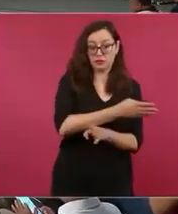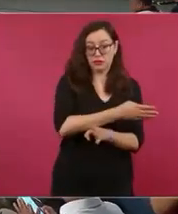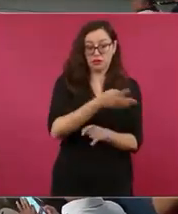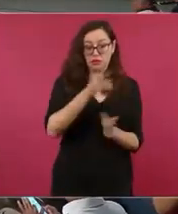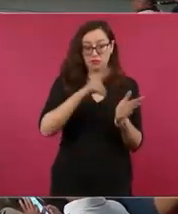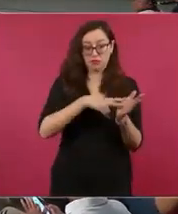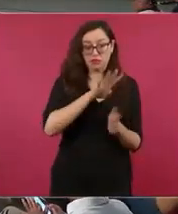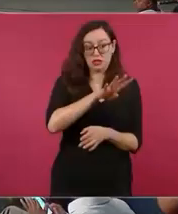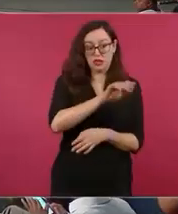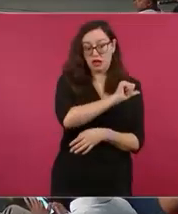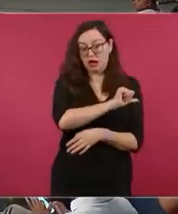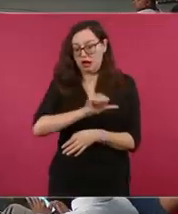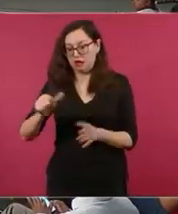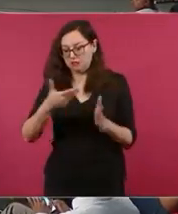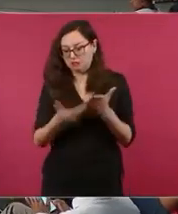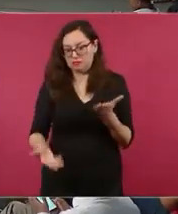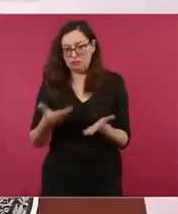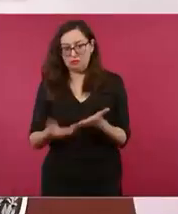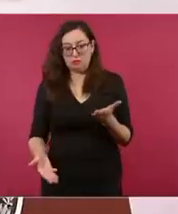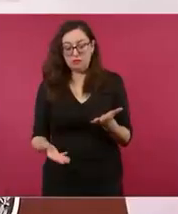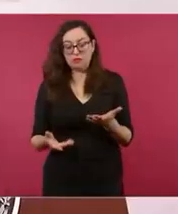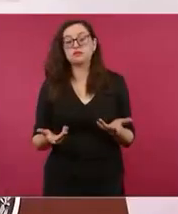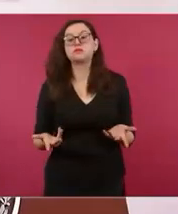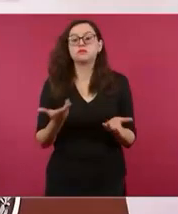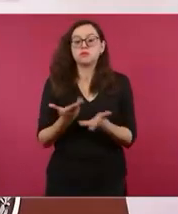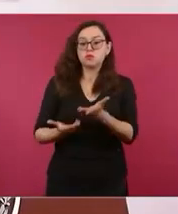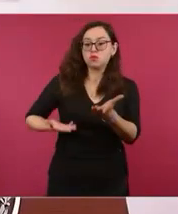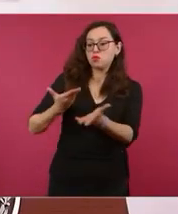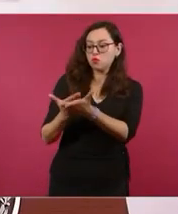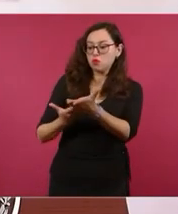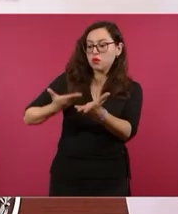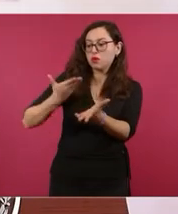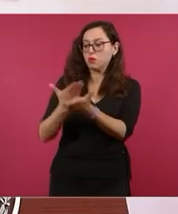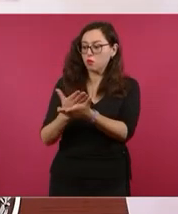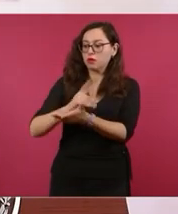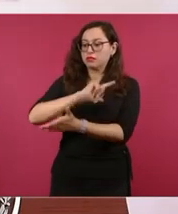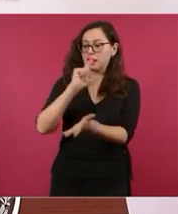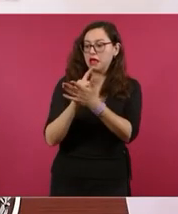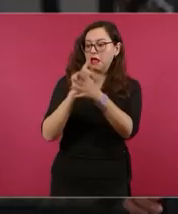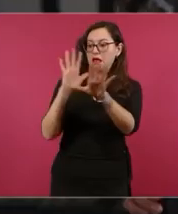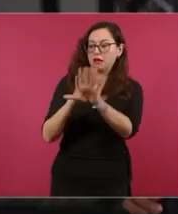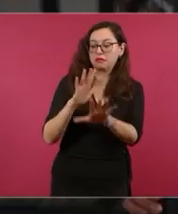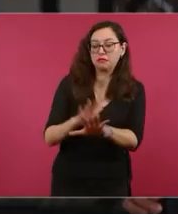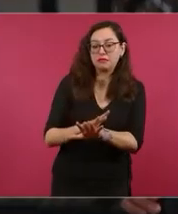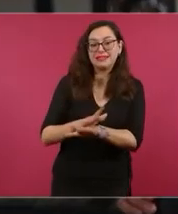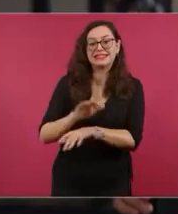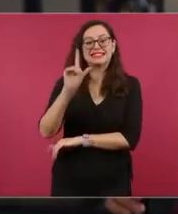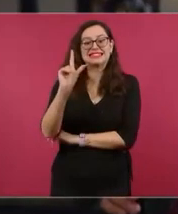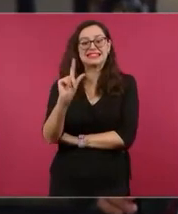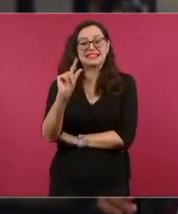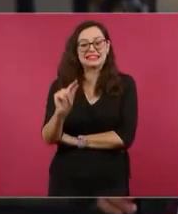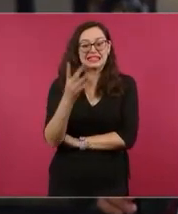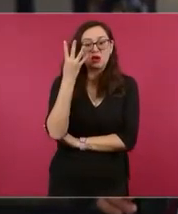se han echado abajo 74 reformas y también 74 leyes que tienen que ver con